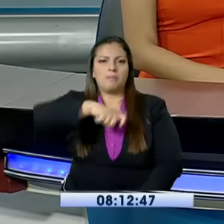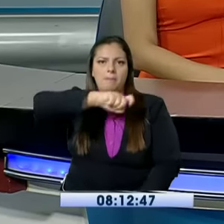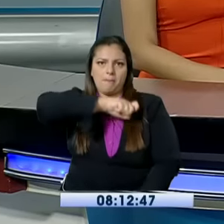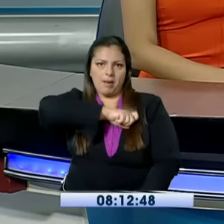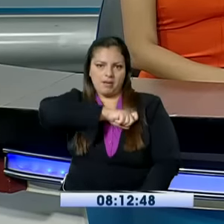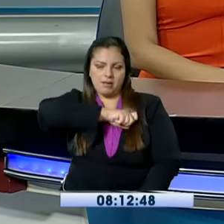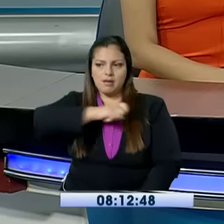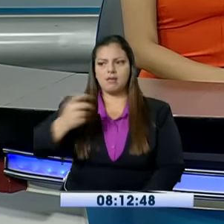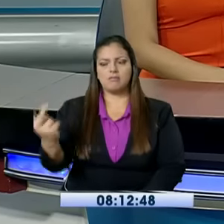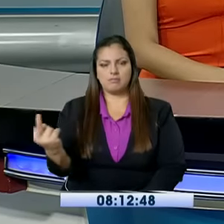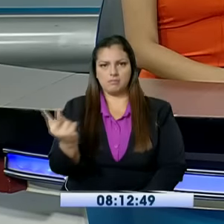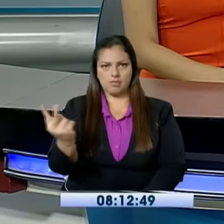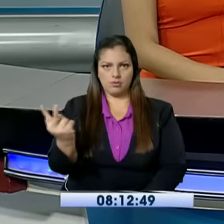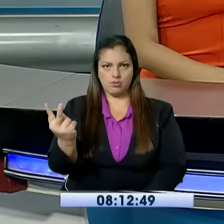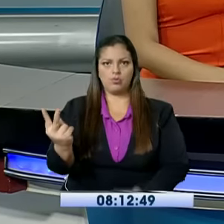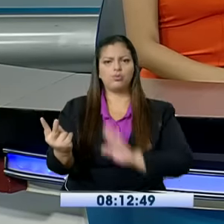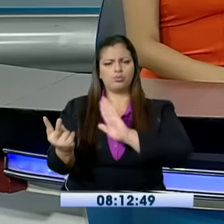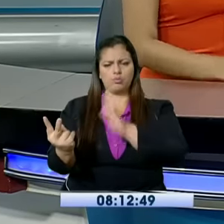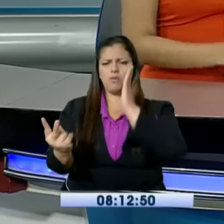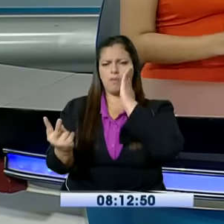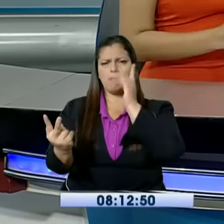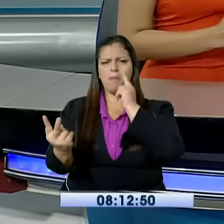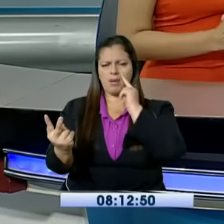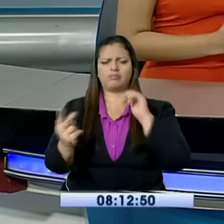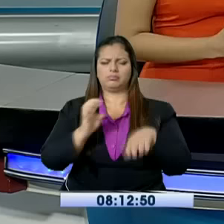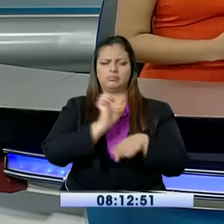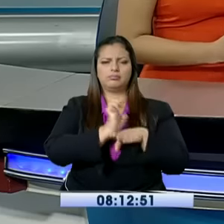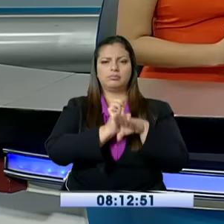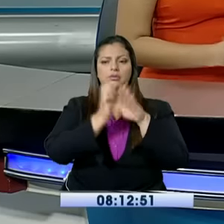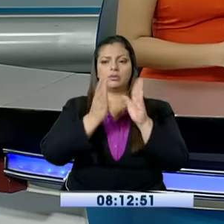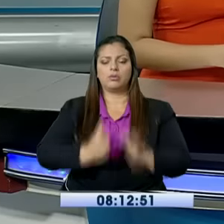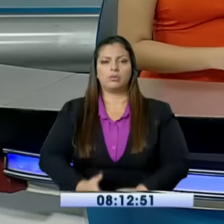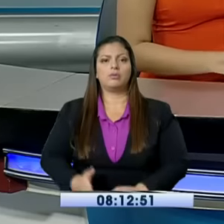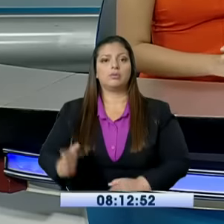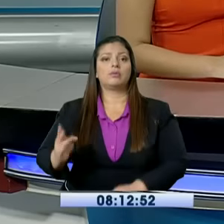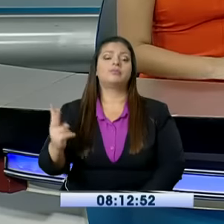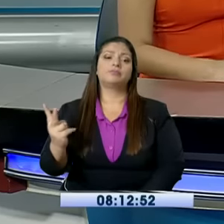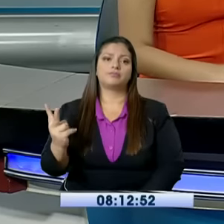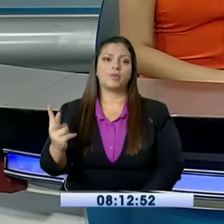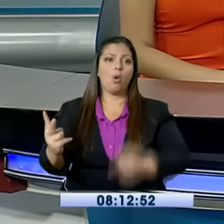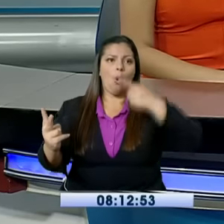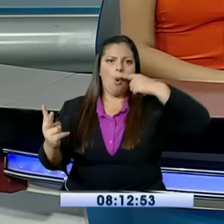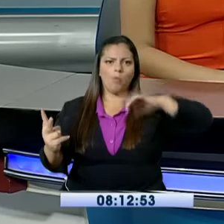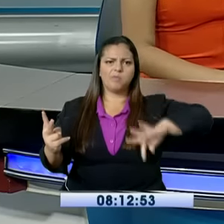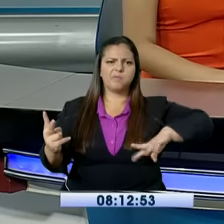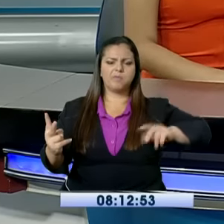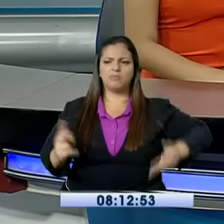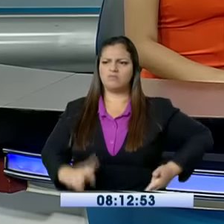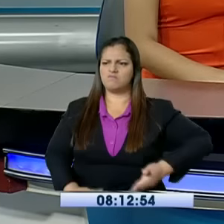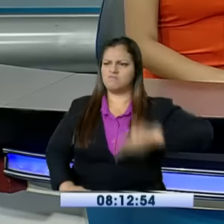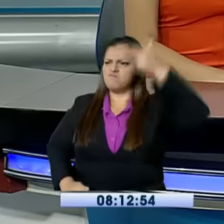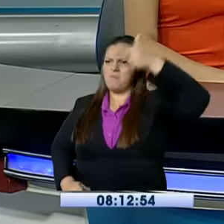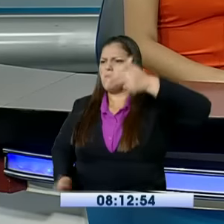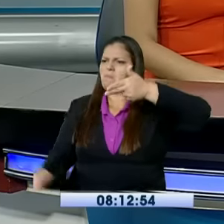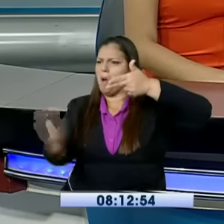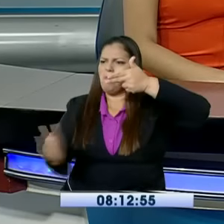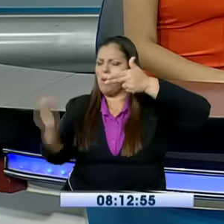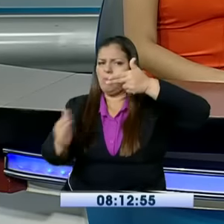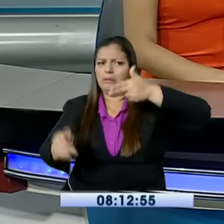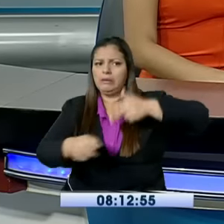Esto habría sucedido al norte de Guayaquil. Un hombre las amenazó con un arma de fuego y luego las trasladó hacia un terreno